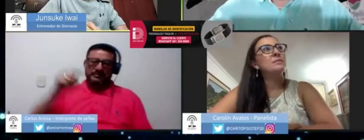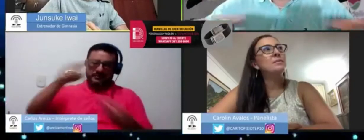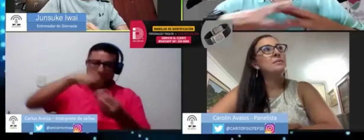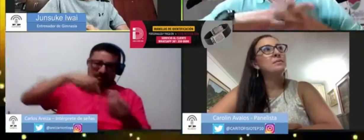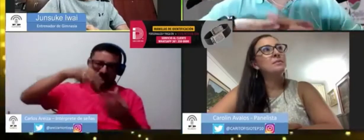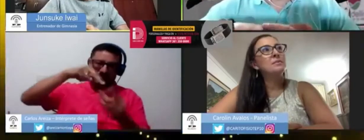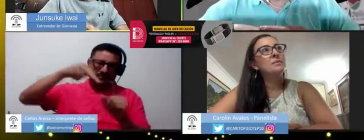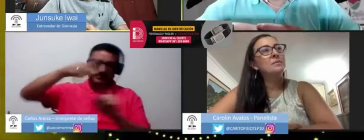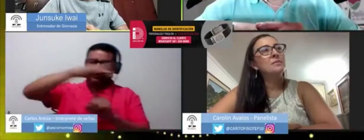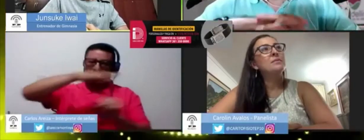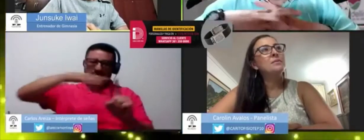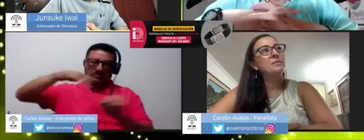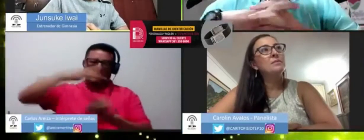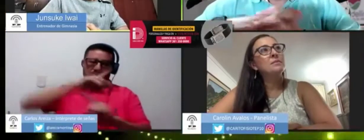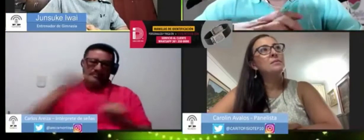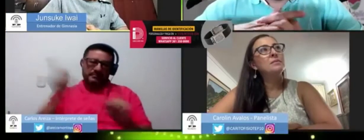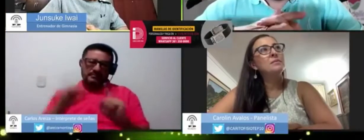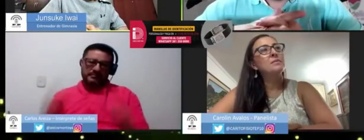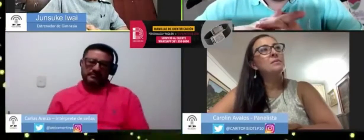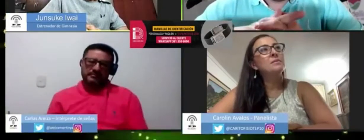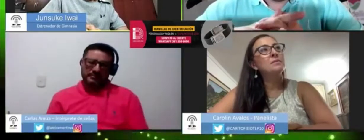ambiente no deja, ¿sí?